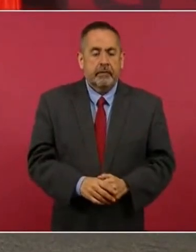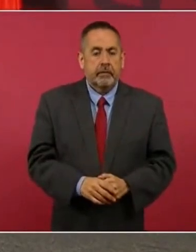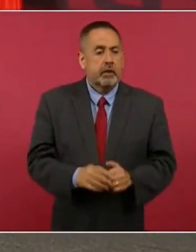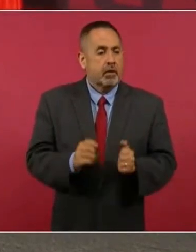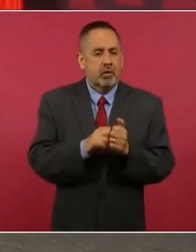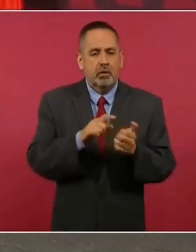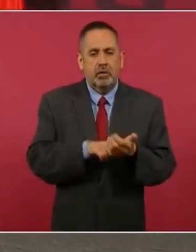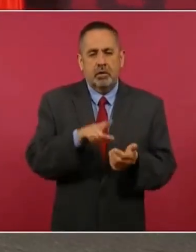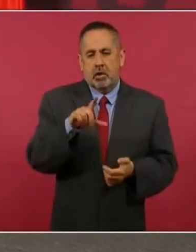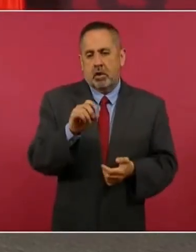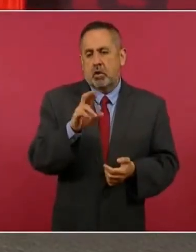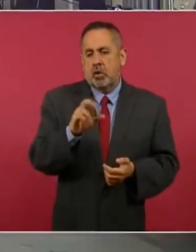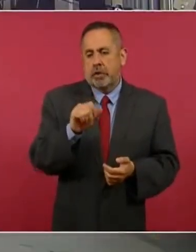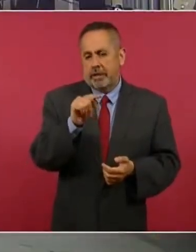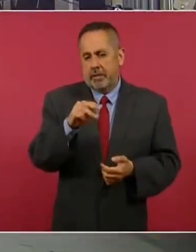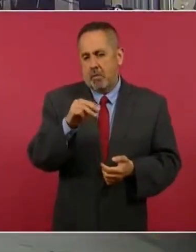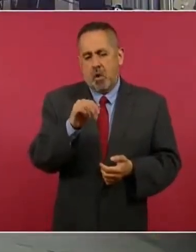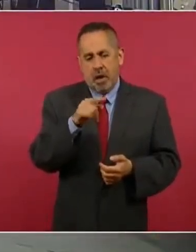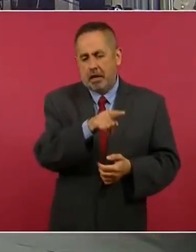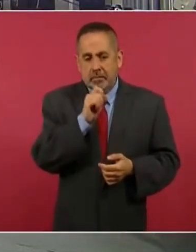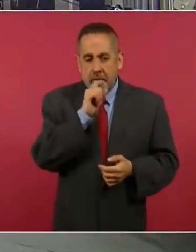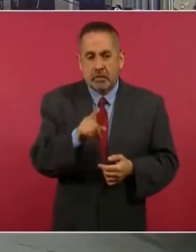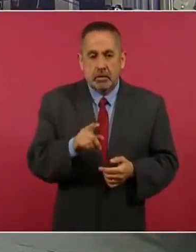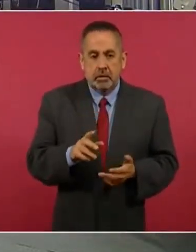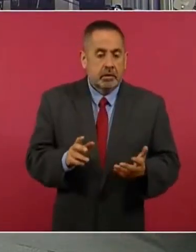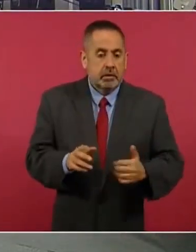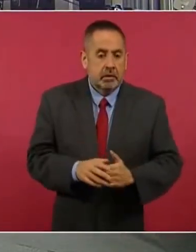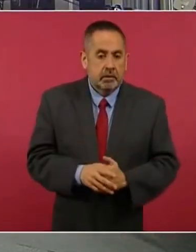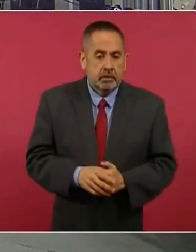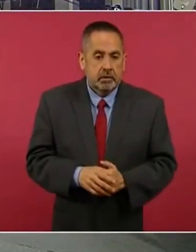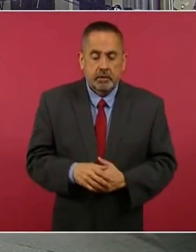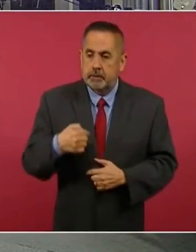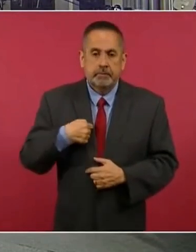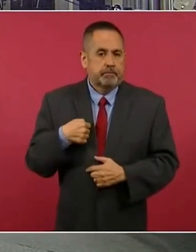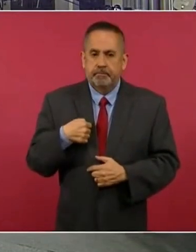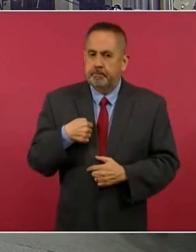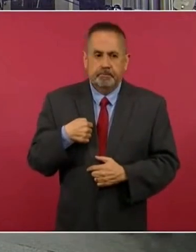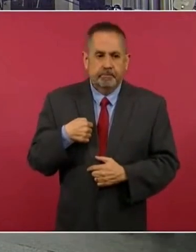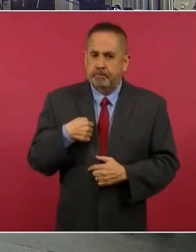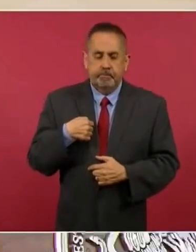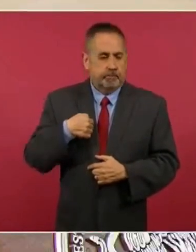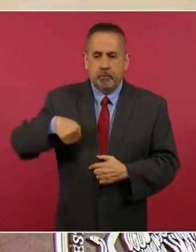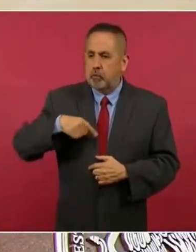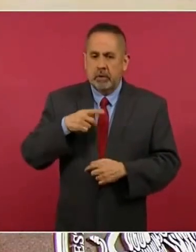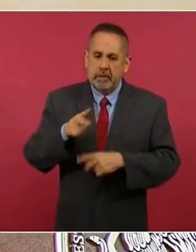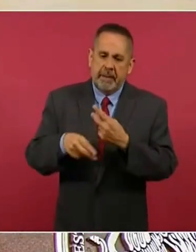con Lore de Mola. Entonces nosotros, ¿cómo vamos a torturar?